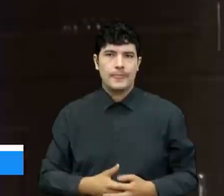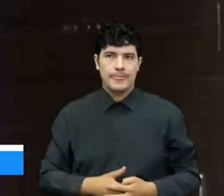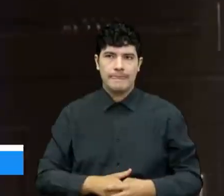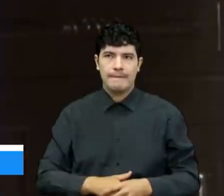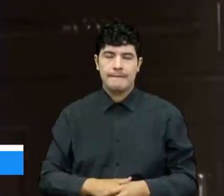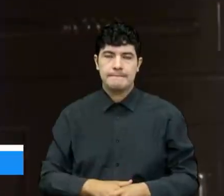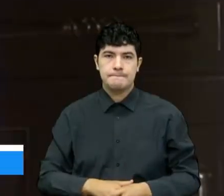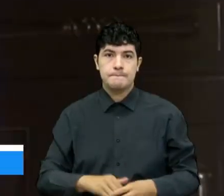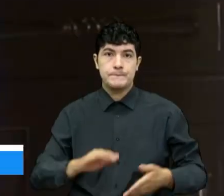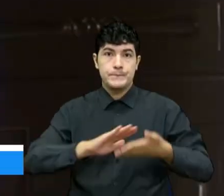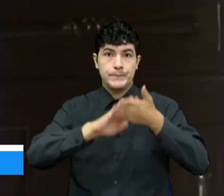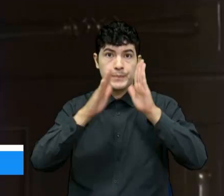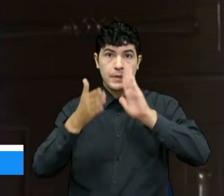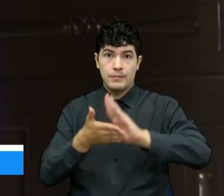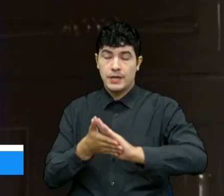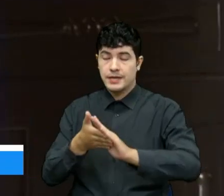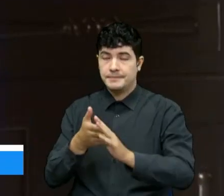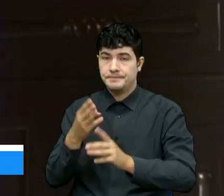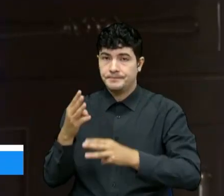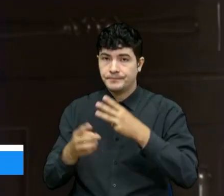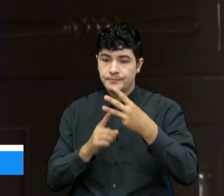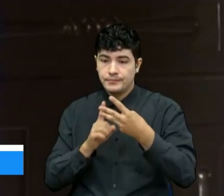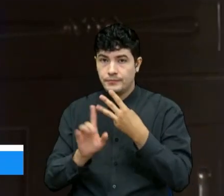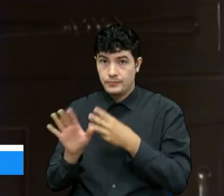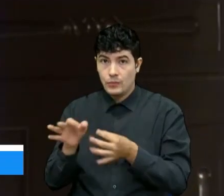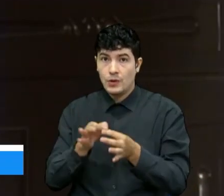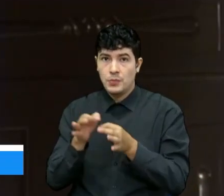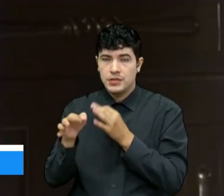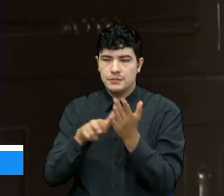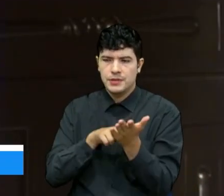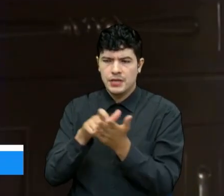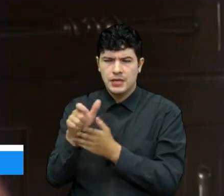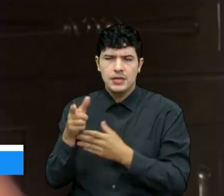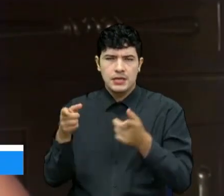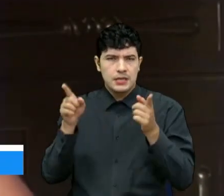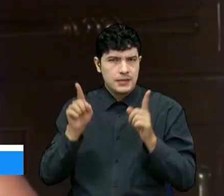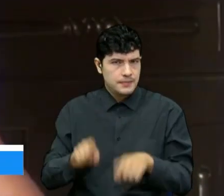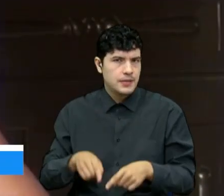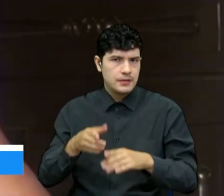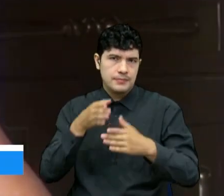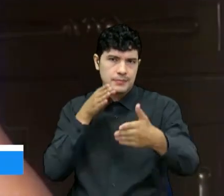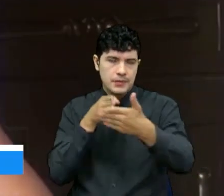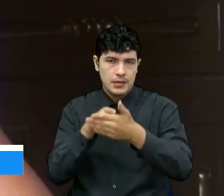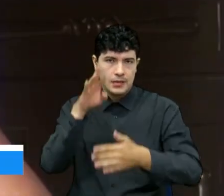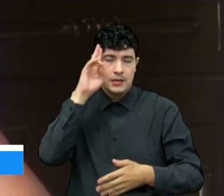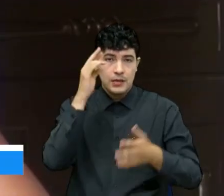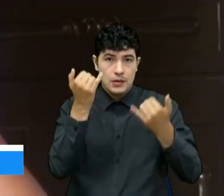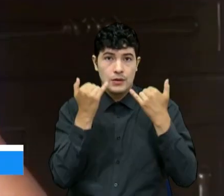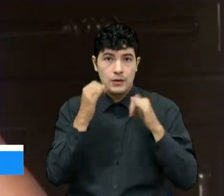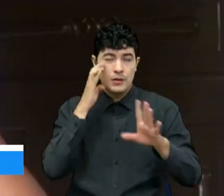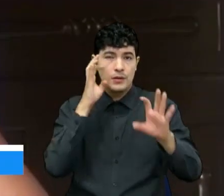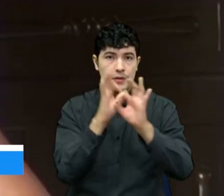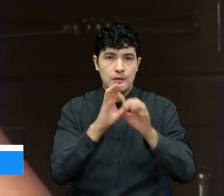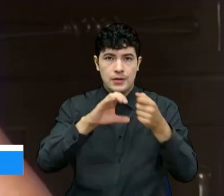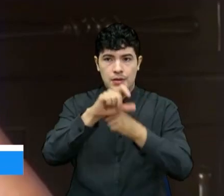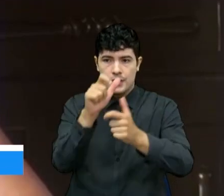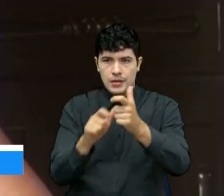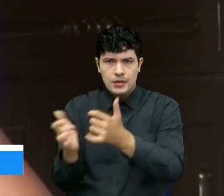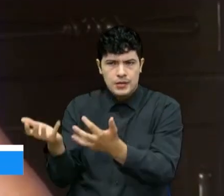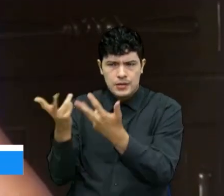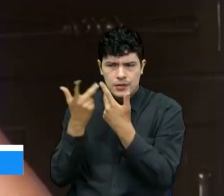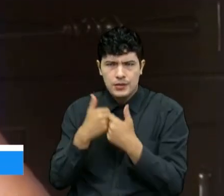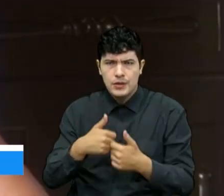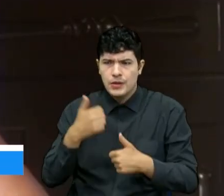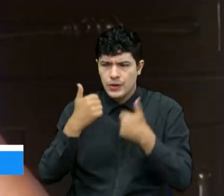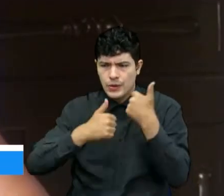Y los habitantes del municipio metropolitano de Girón tampoco se hacen esperar. Por eso hoy en Lente Ciudadano nos cuentan cuál es la